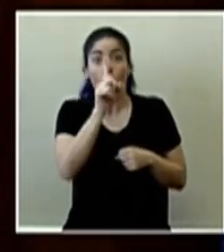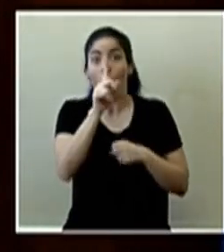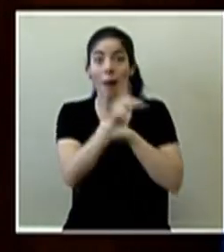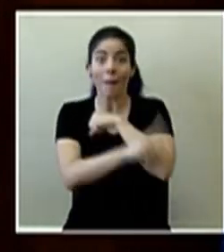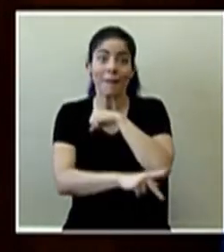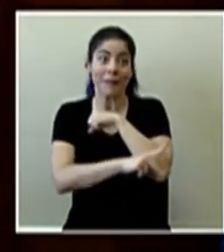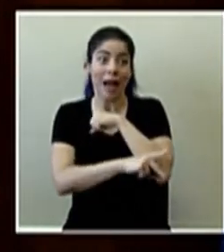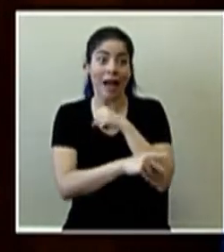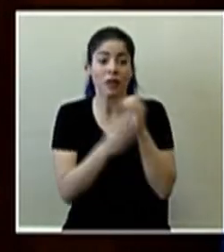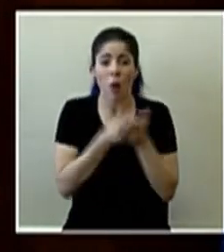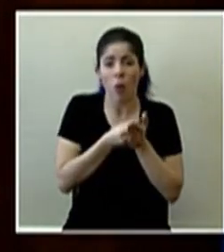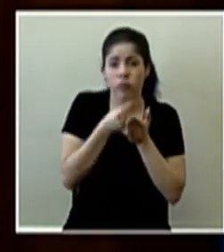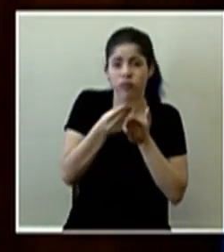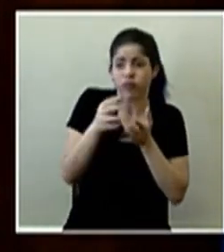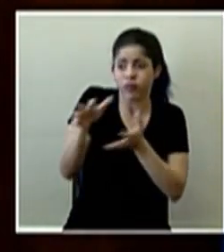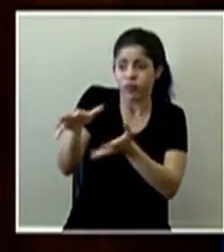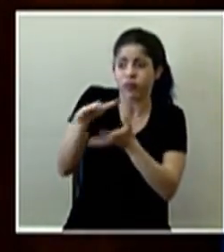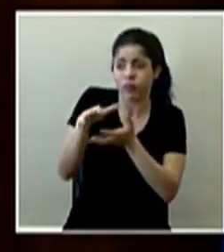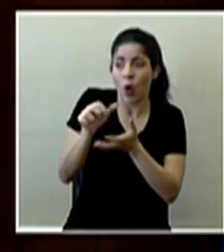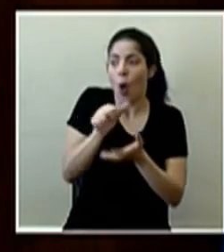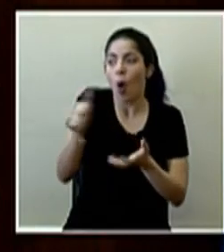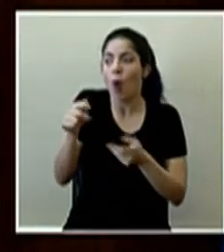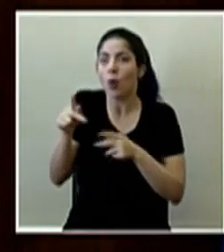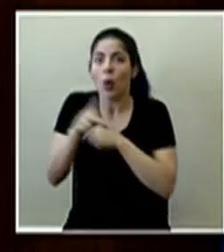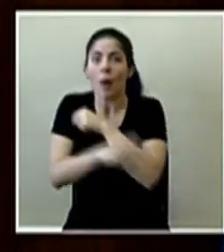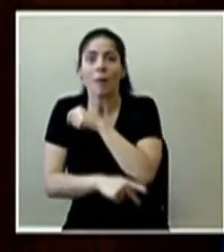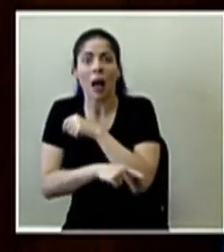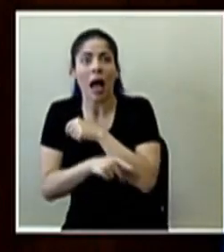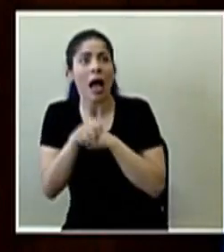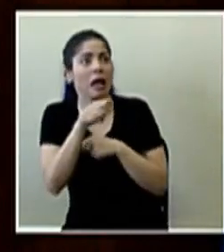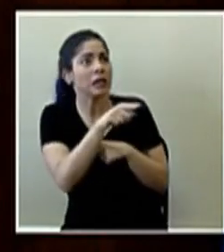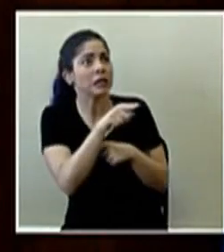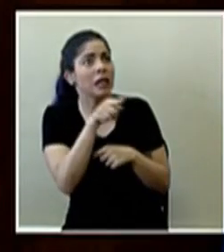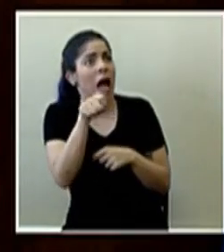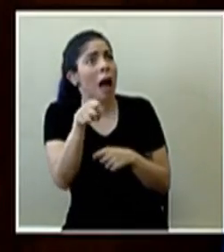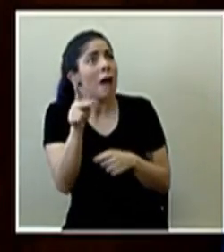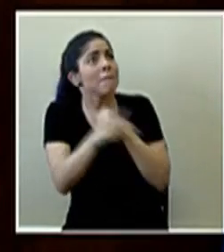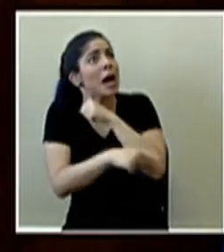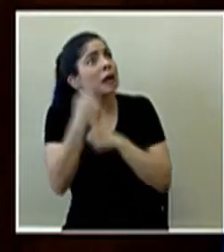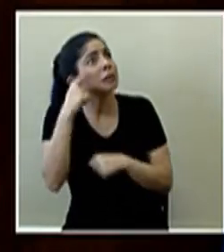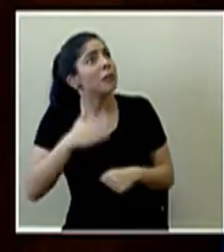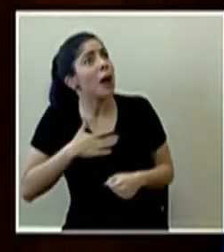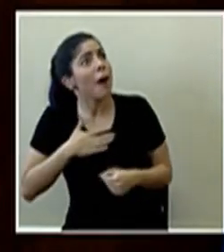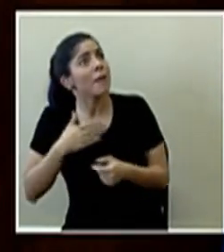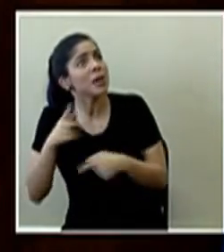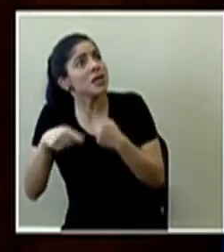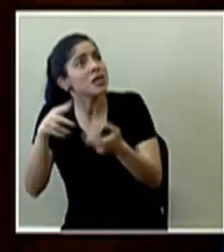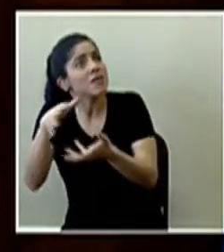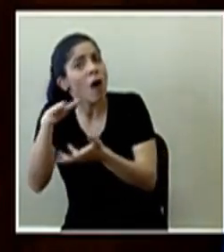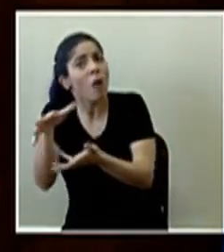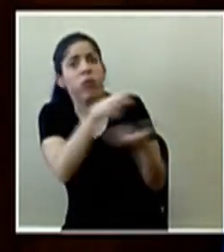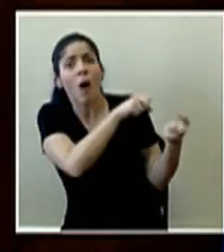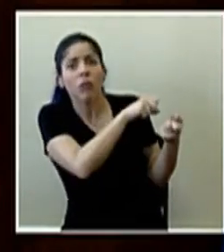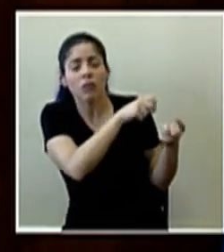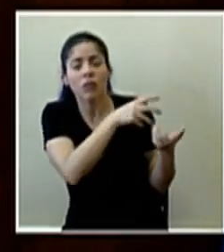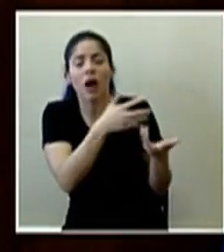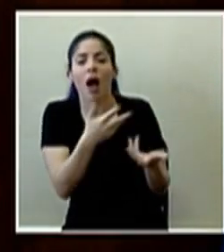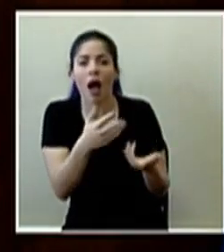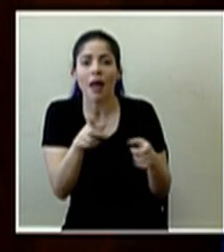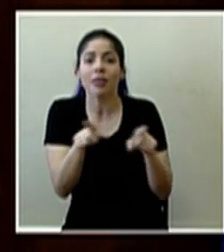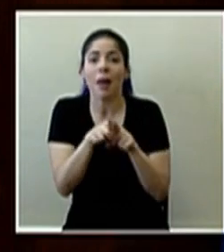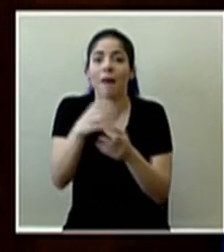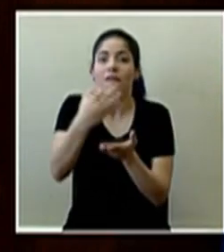país adquiere insumos antes que otro y tal vez esos insumos estaban dedicados a otro país. Y también ha habido cierres